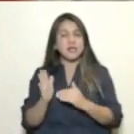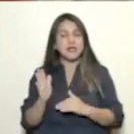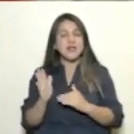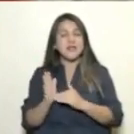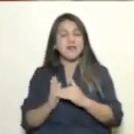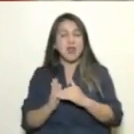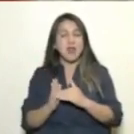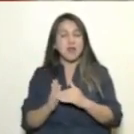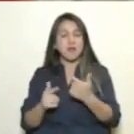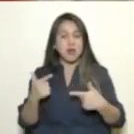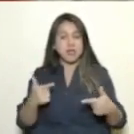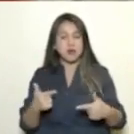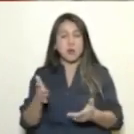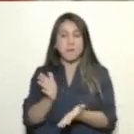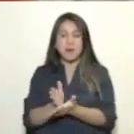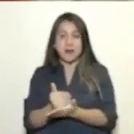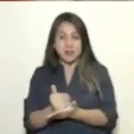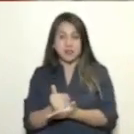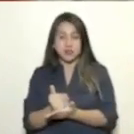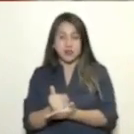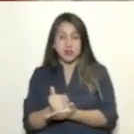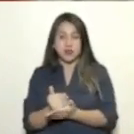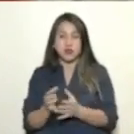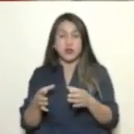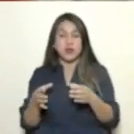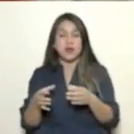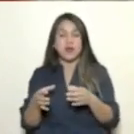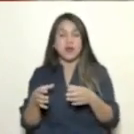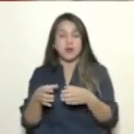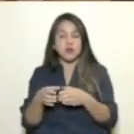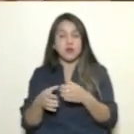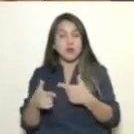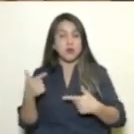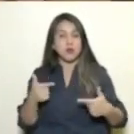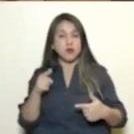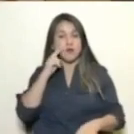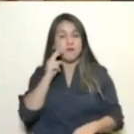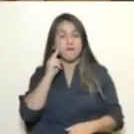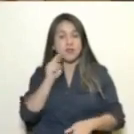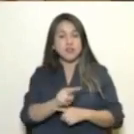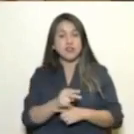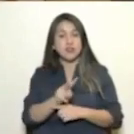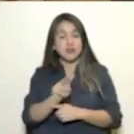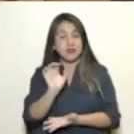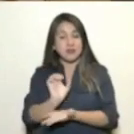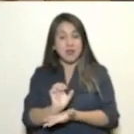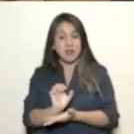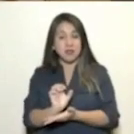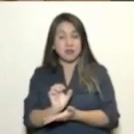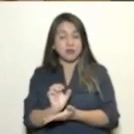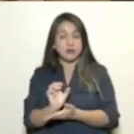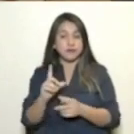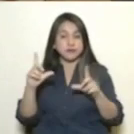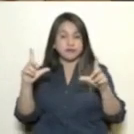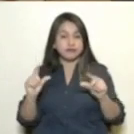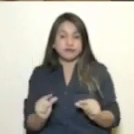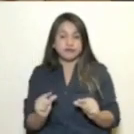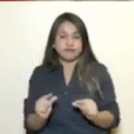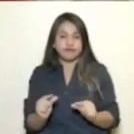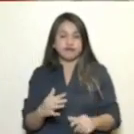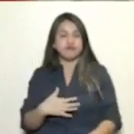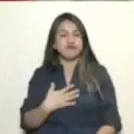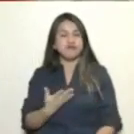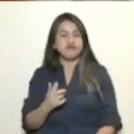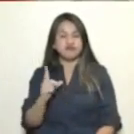político, la preparación de una parte importante de la clase política, la visión de Estado se ha empequeñecido, se ha achicado. Esa es